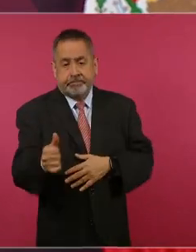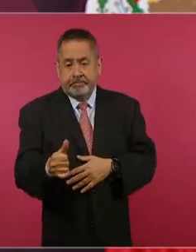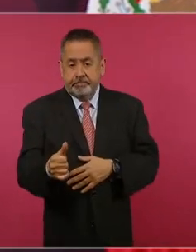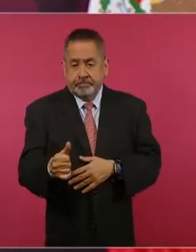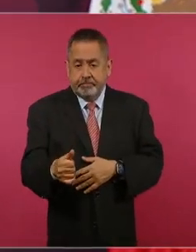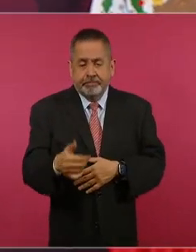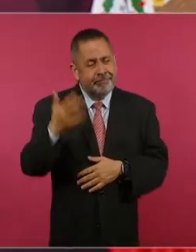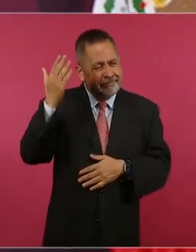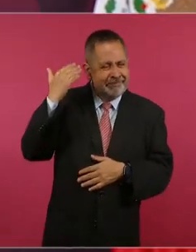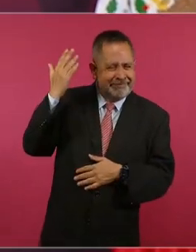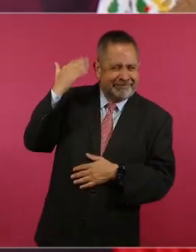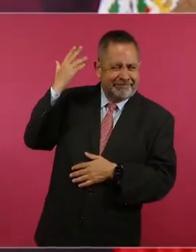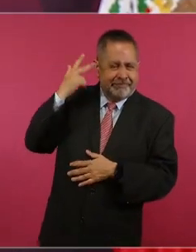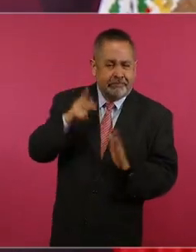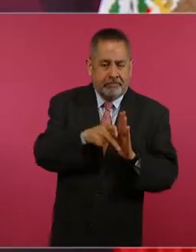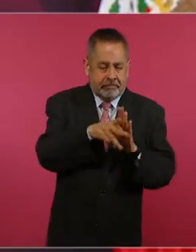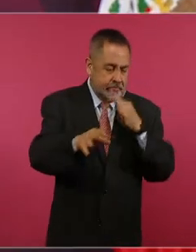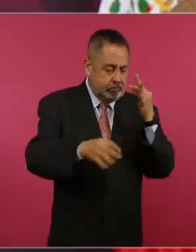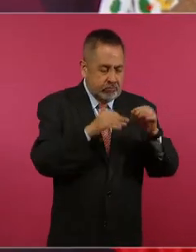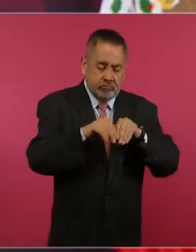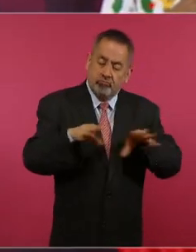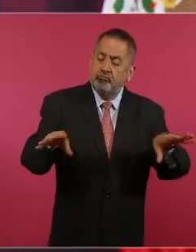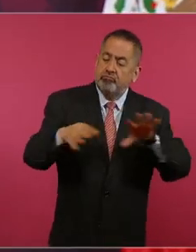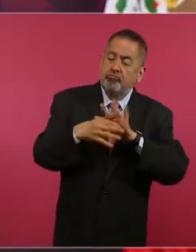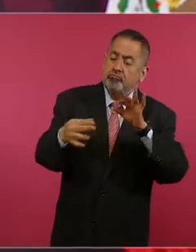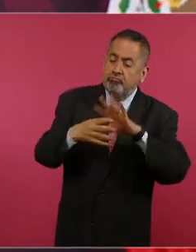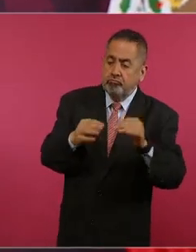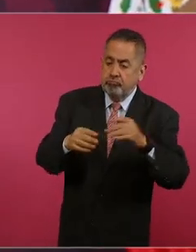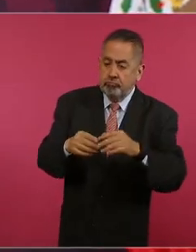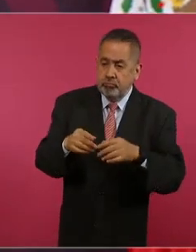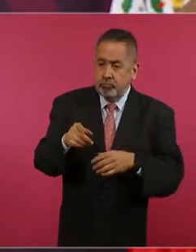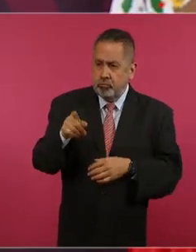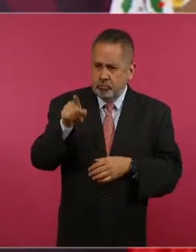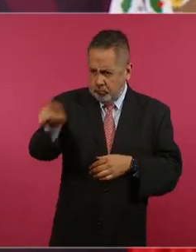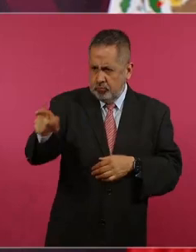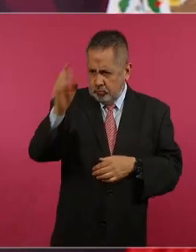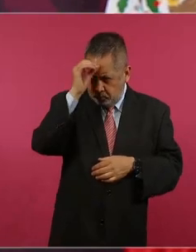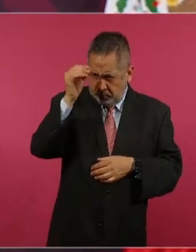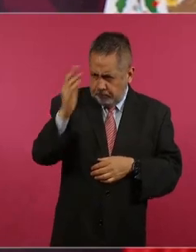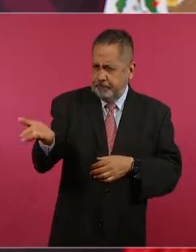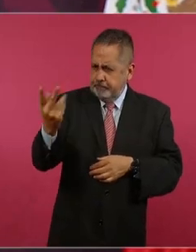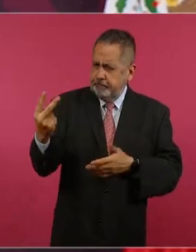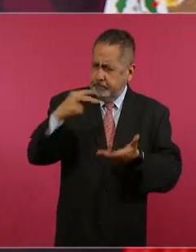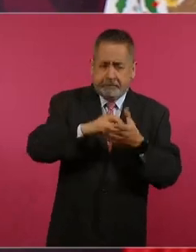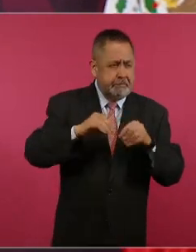periódicos iban a garantizar el derecho de réplica.